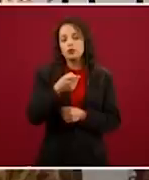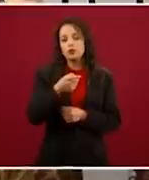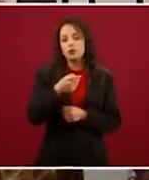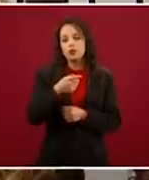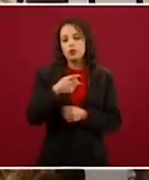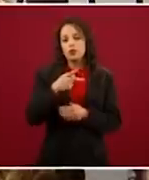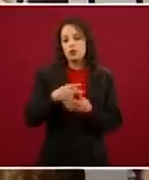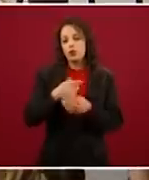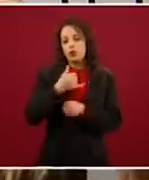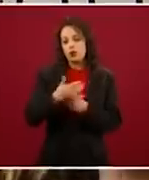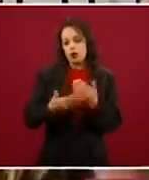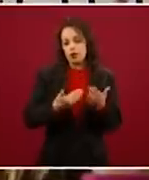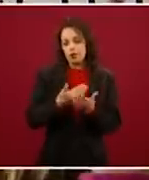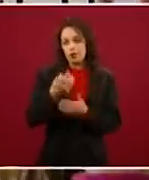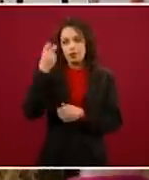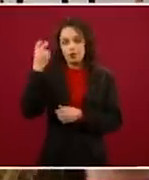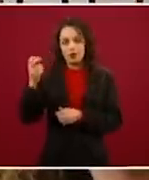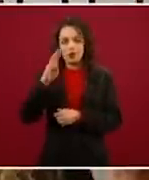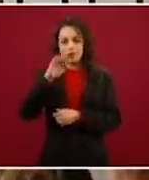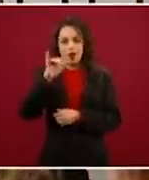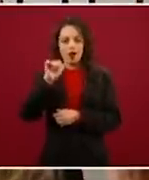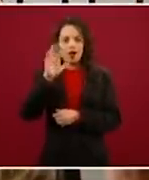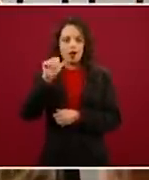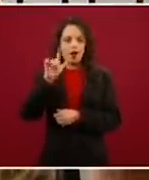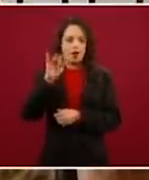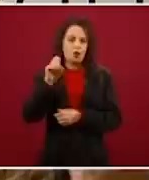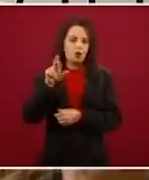de Baja California. Lo que está